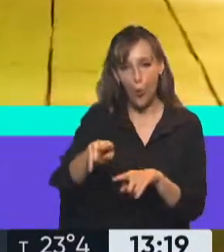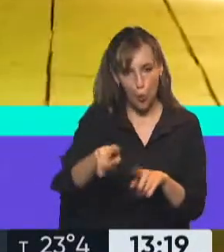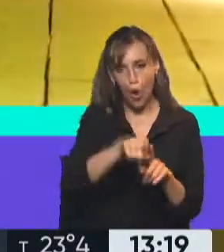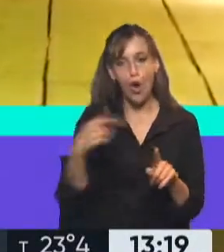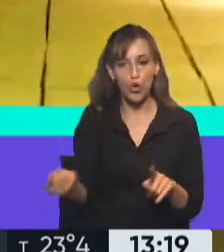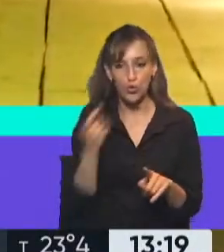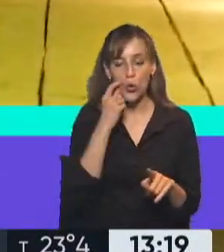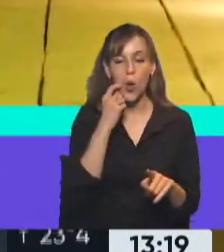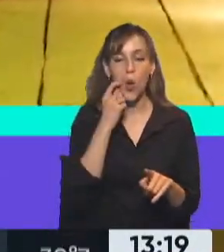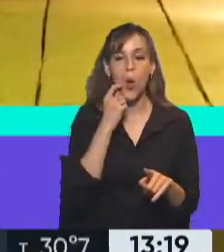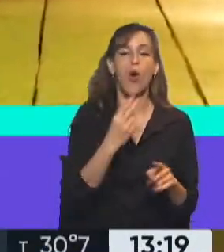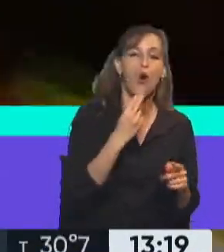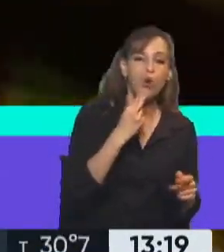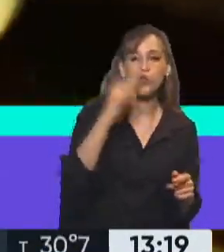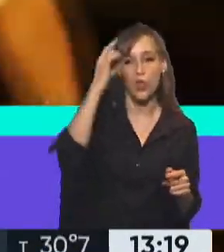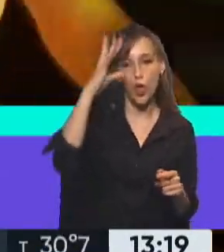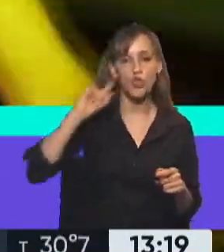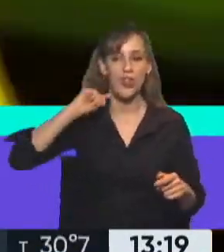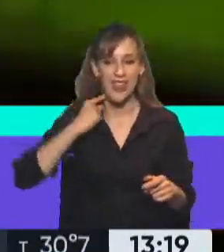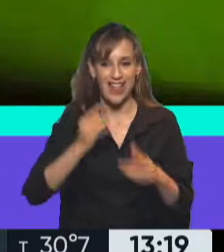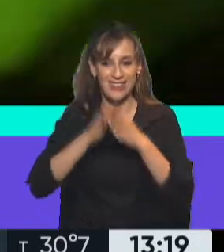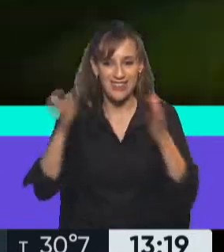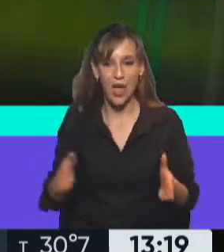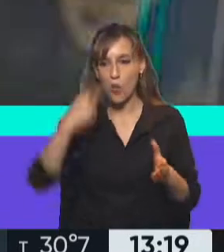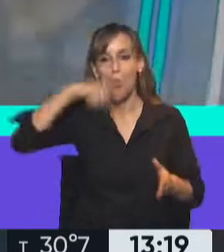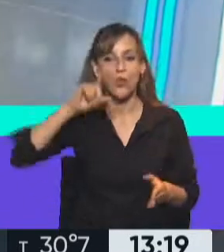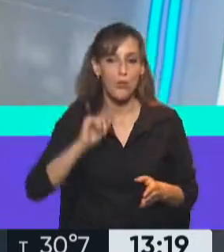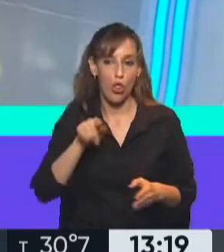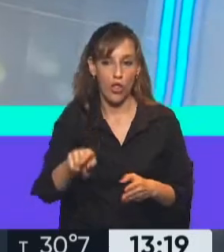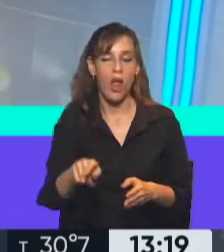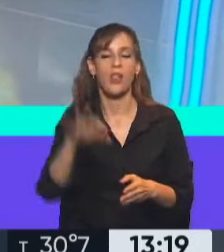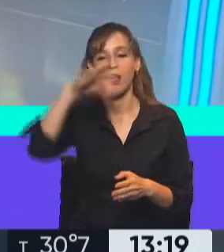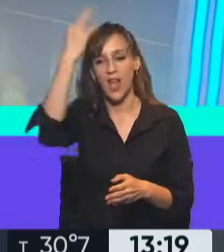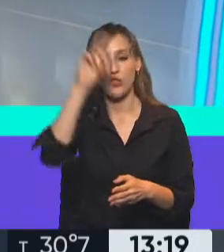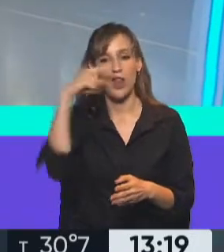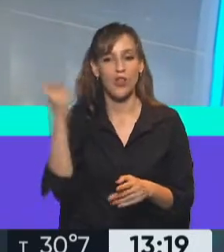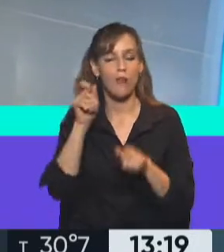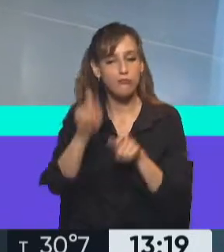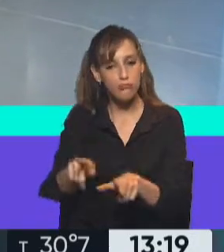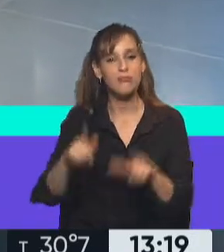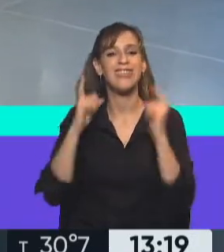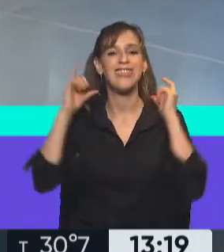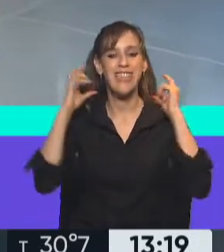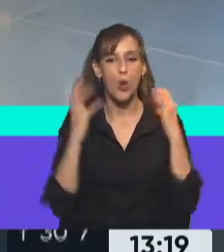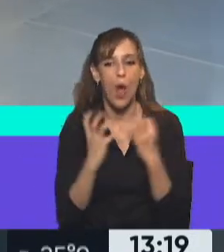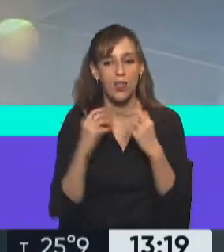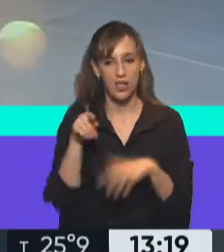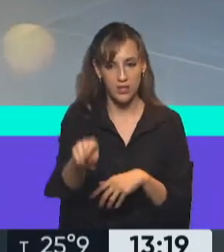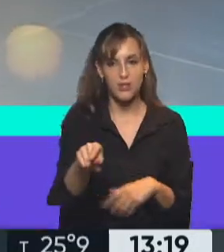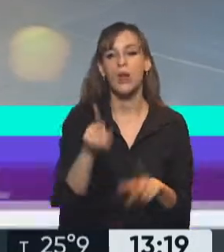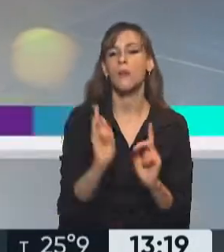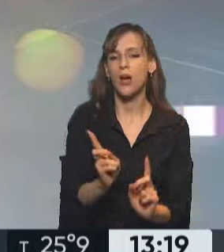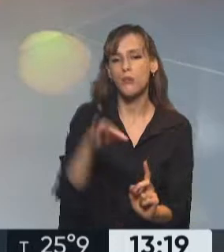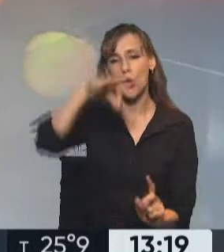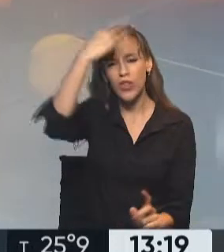11, el 12 y el domingo 13, que es el último de los días para esta producción del Teatro Nacional Cervantes, que lleva el teatro a la calle, lo